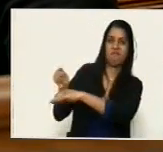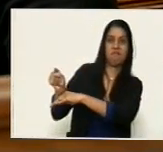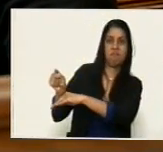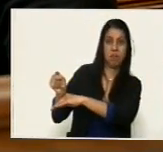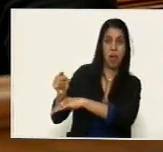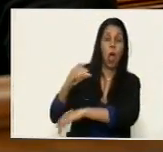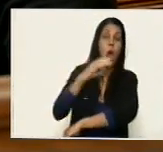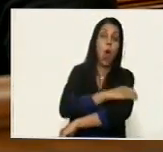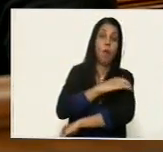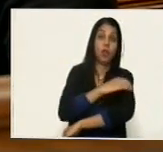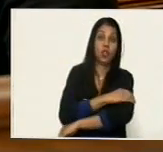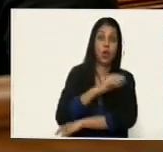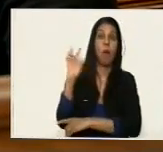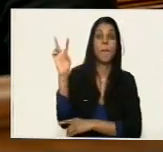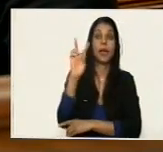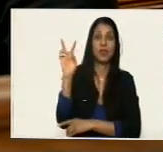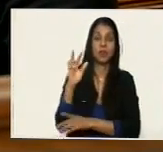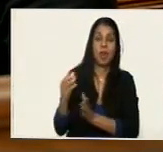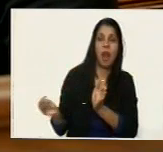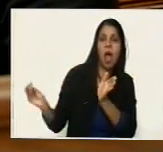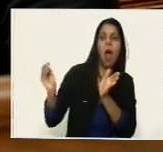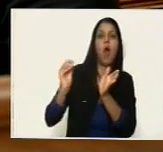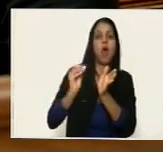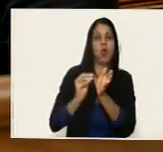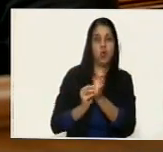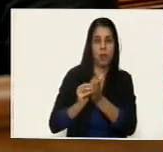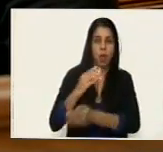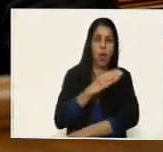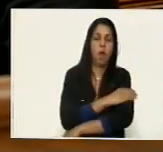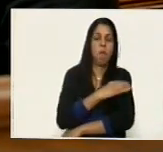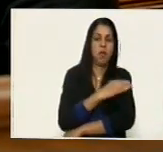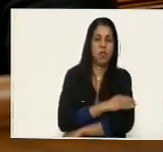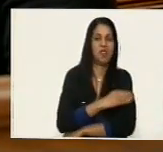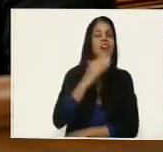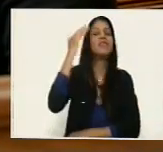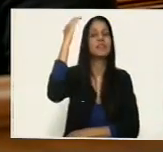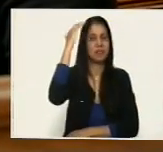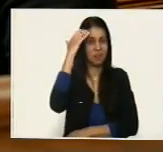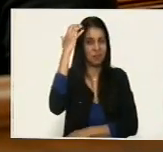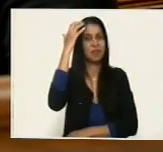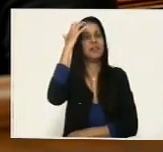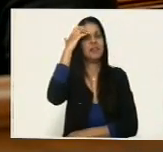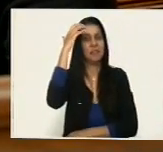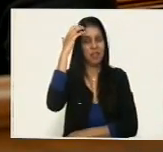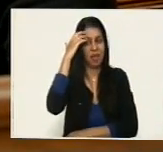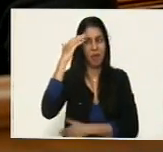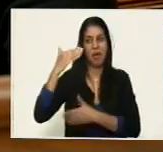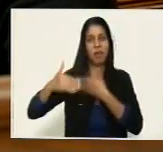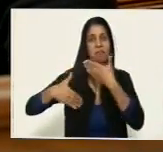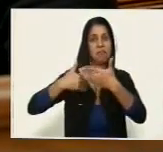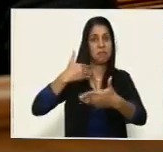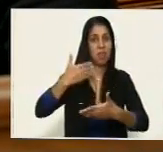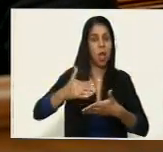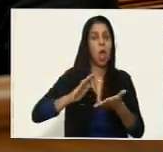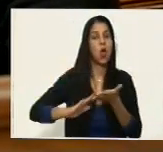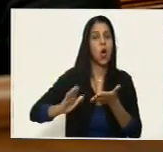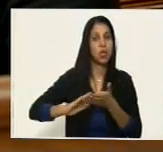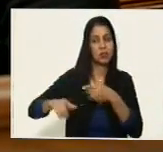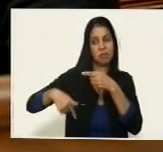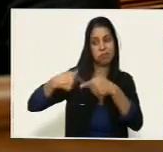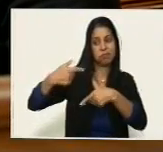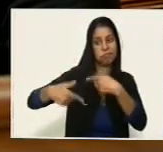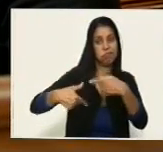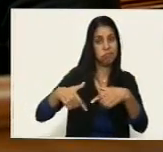de la oposición, quienes, aún en conocimiento de las consecuencias de estas agresiones